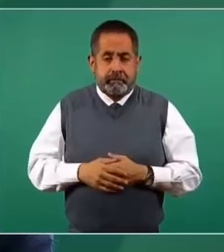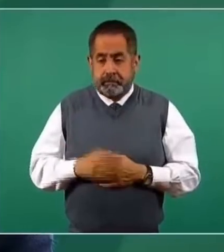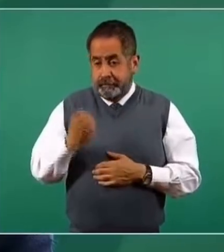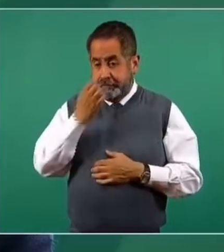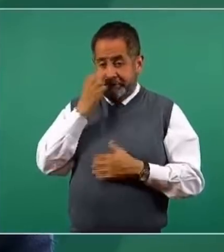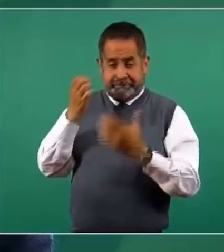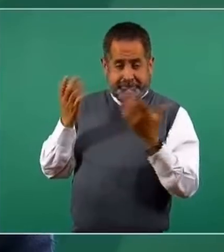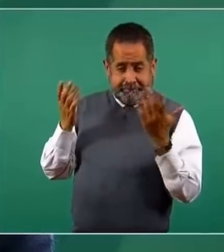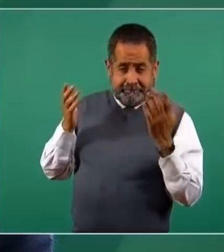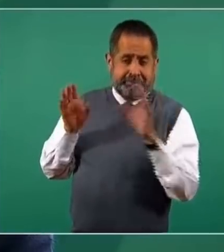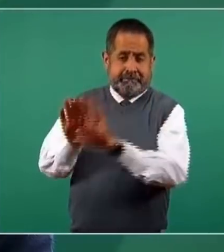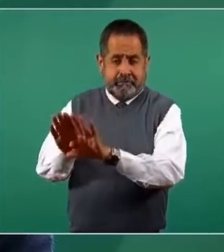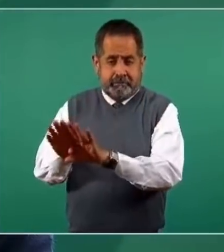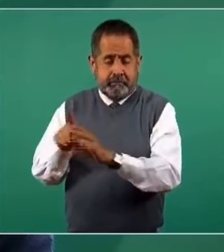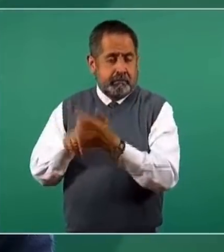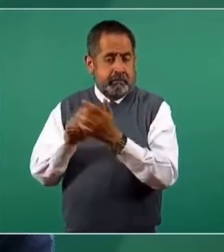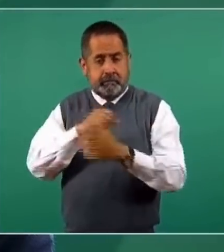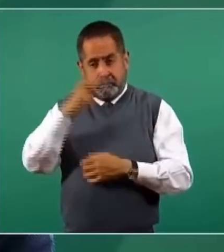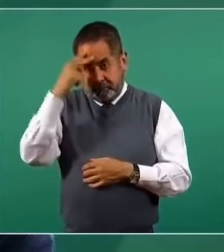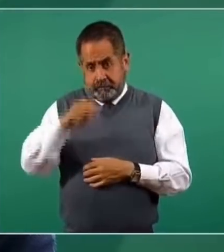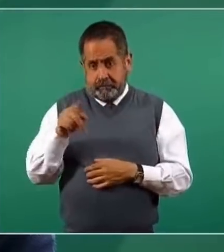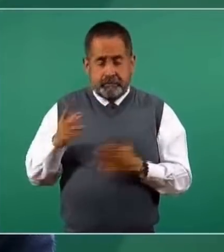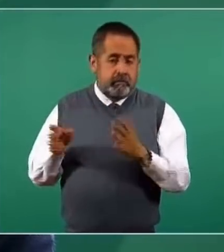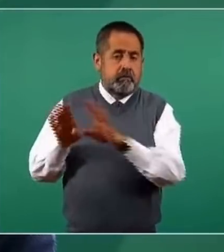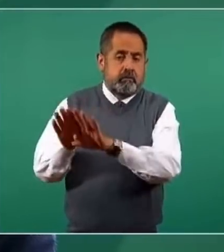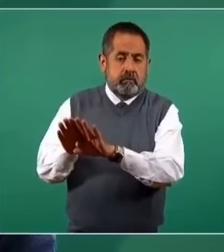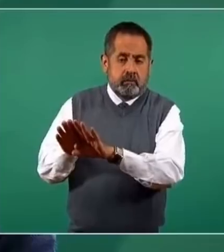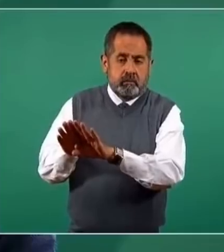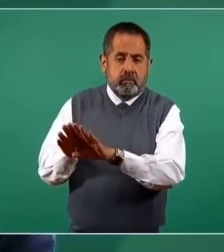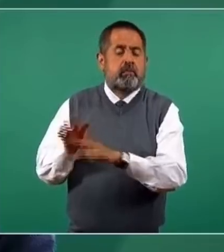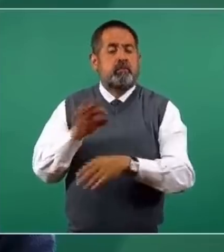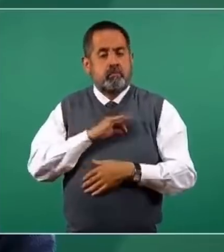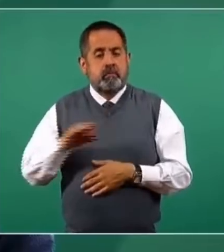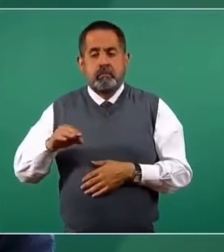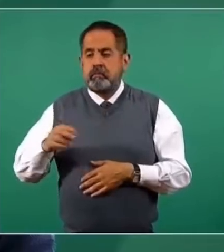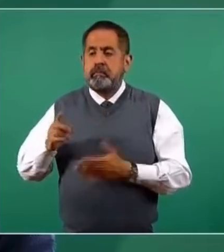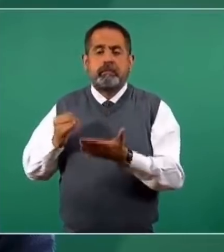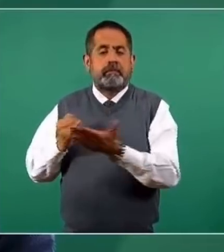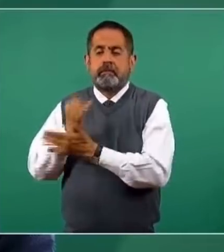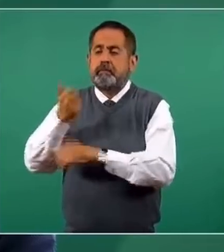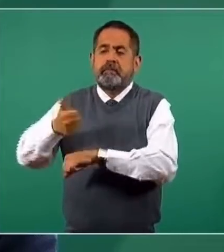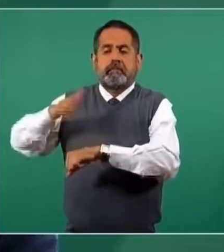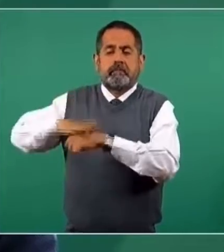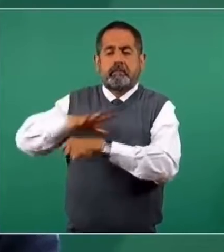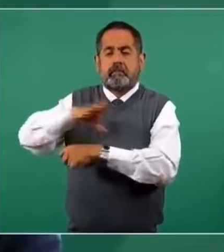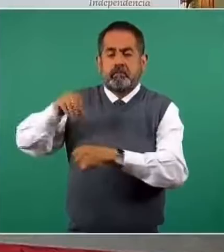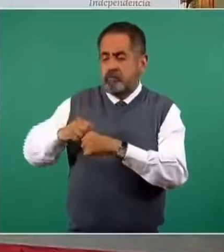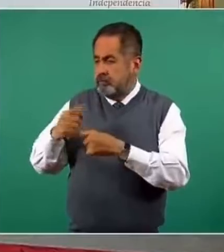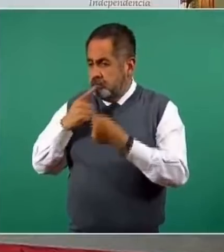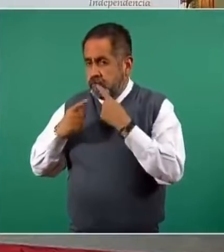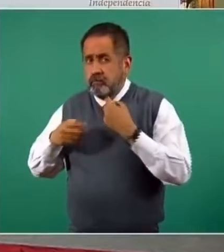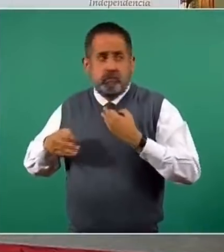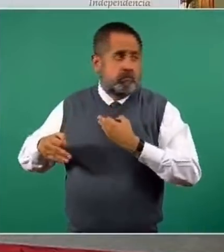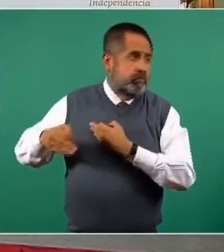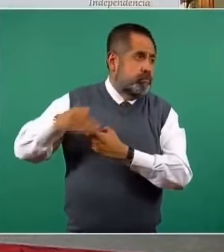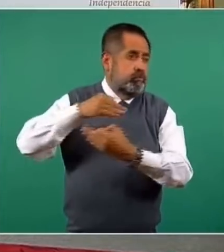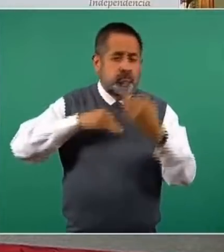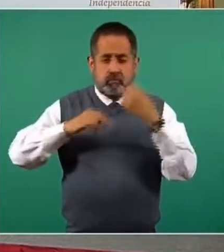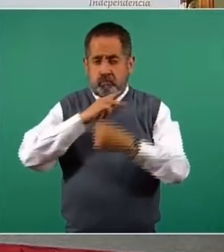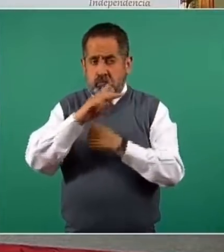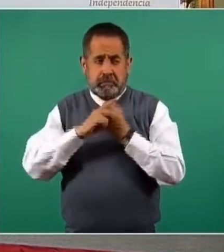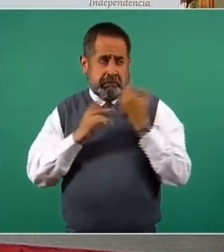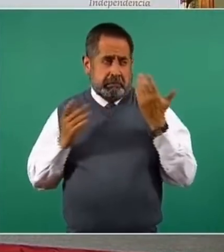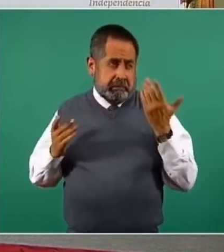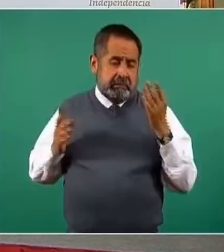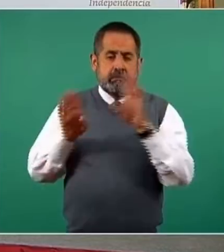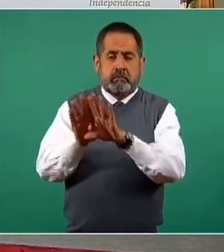sistema educativo, en el caso mexicano, se logra con una decisión administrativa única que se armoniza en todo el país. Y eso nos